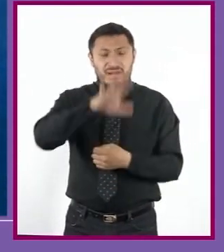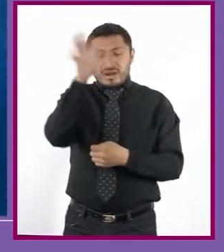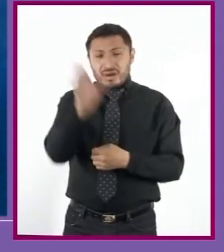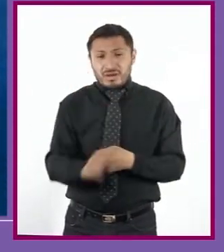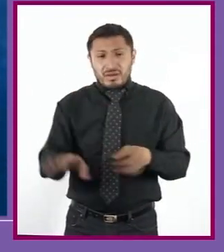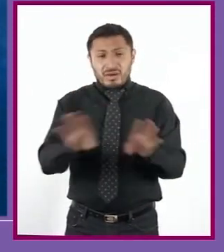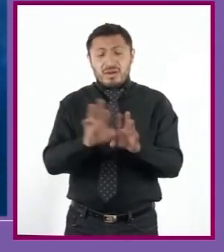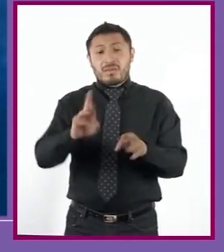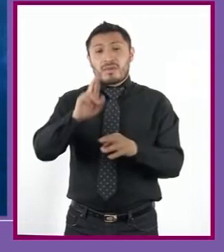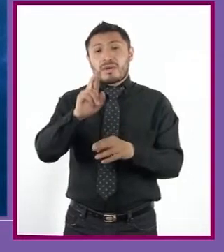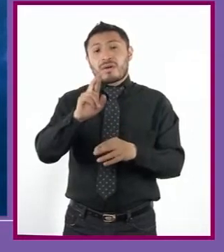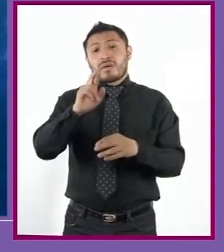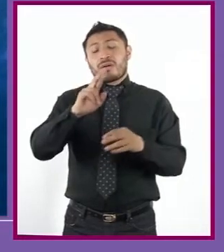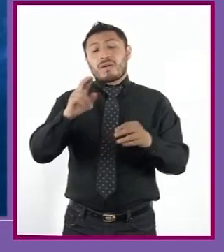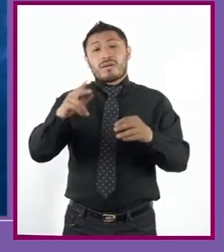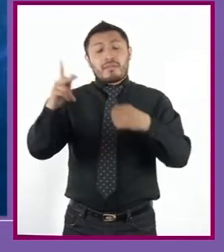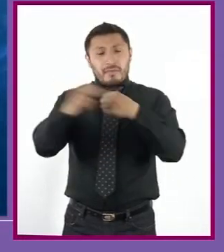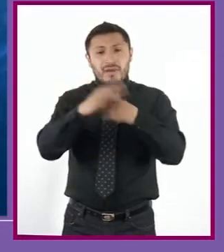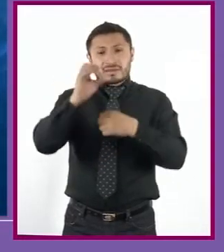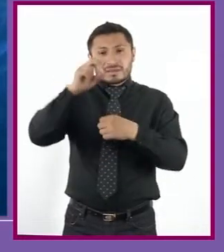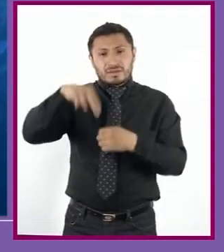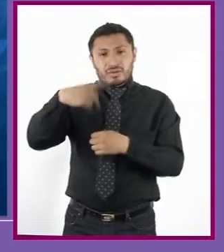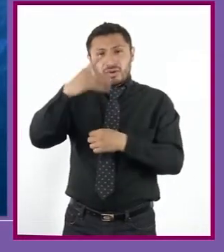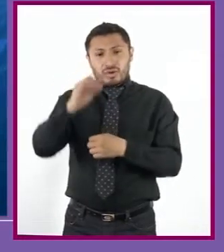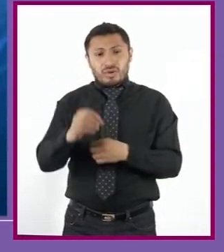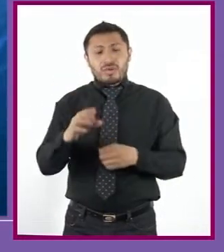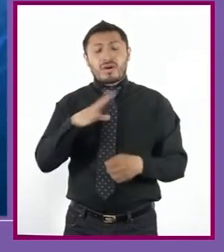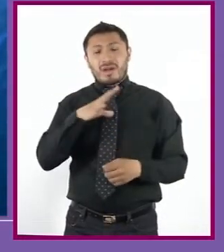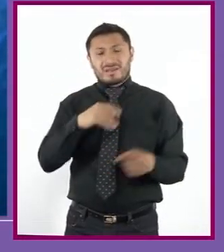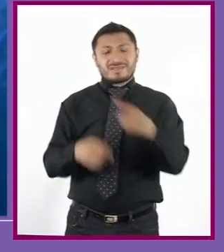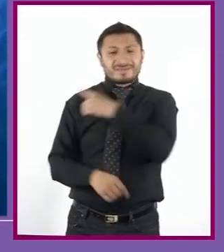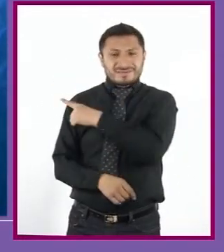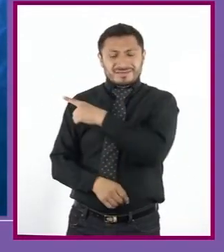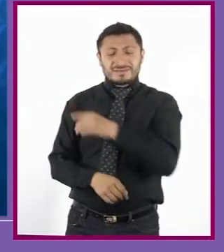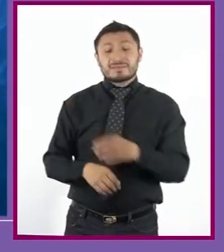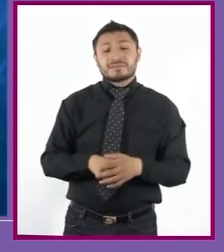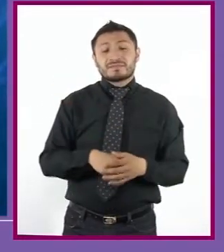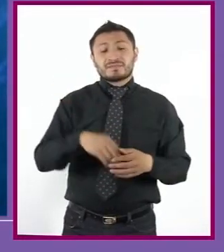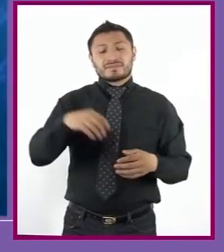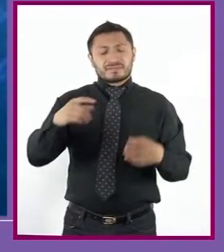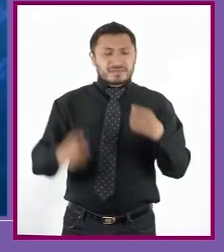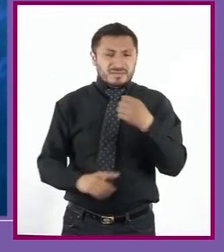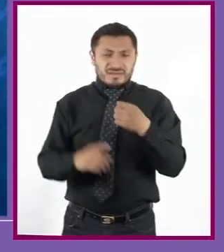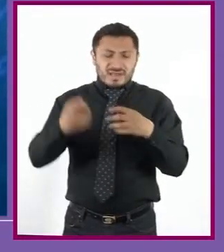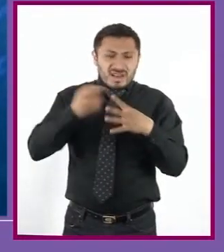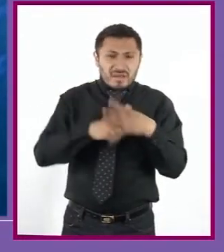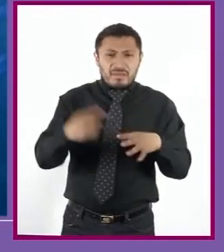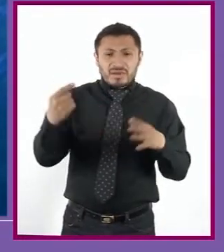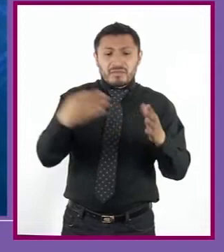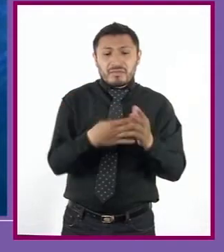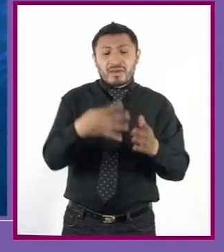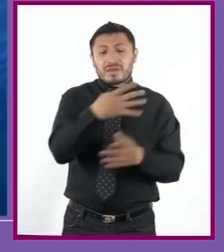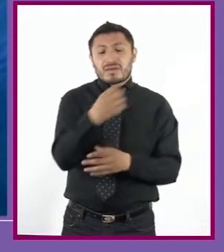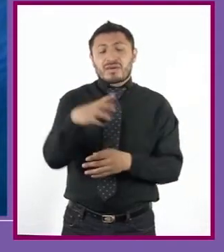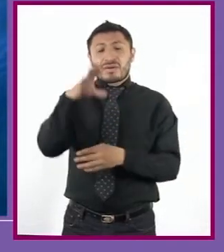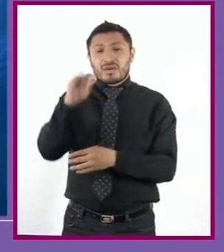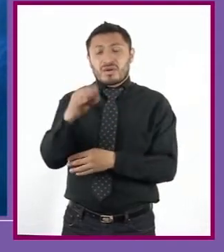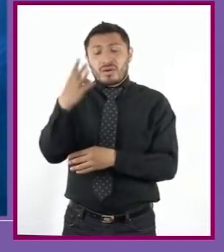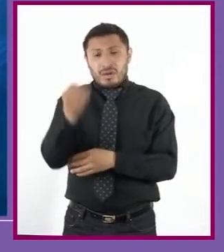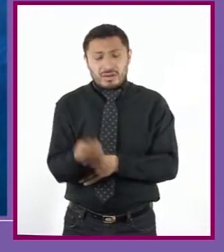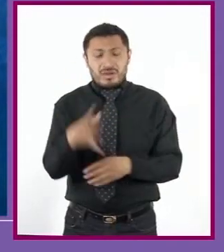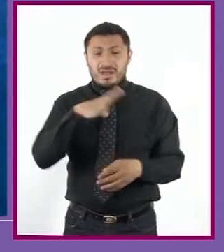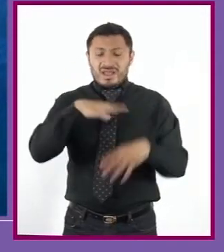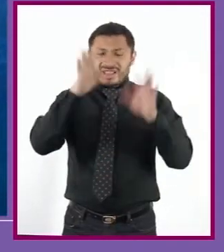de la República Democrática del Congo, en la provincia de Ituri, que inició en 1999 y ha